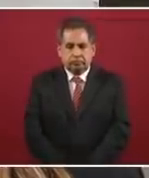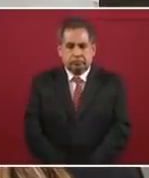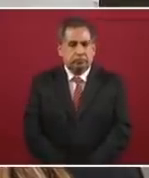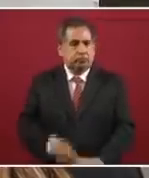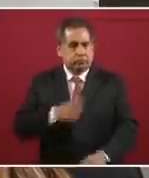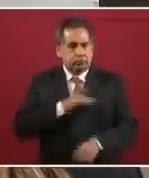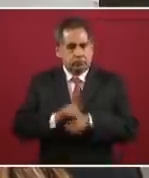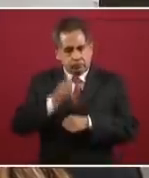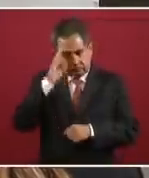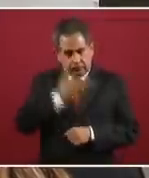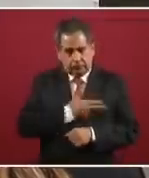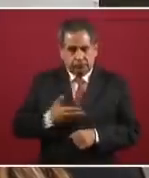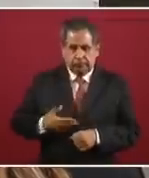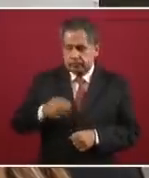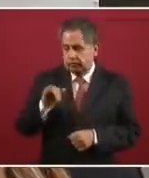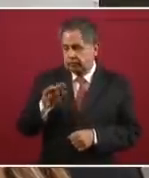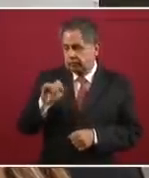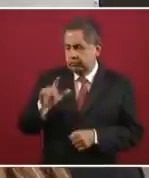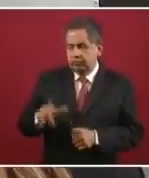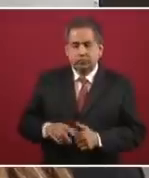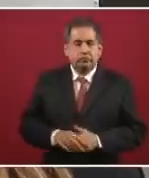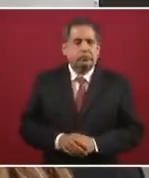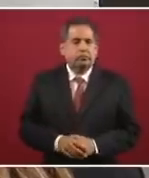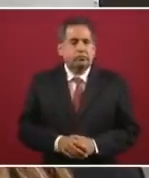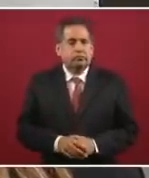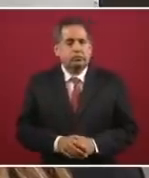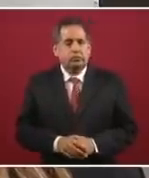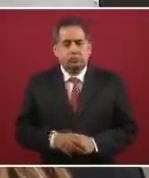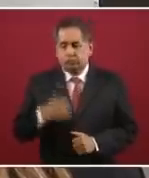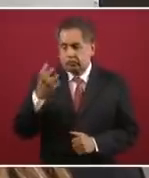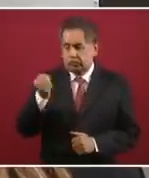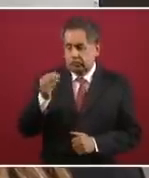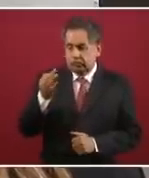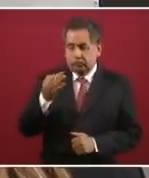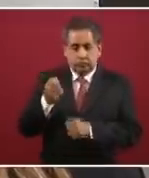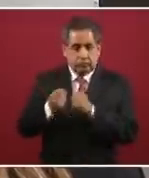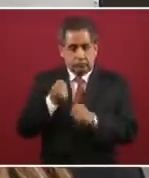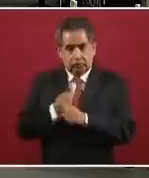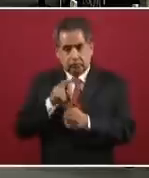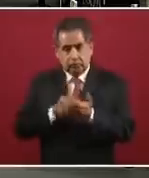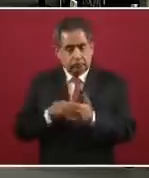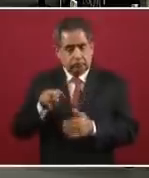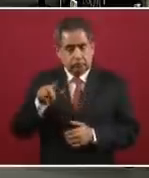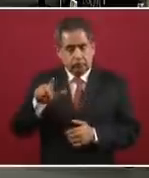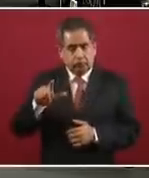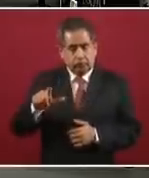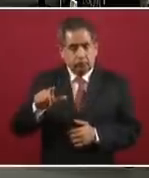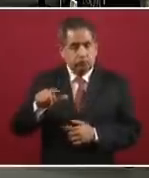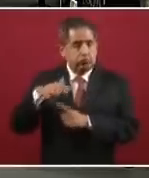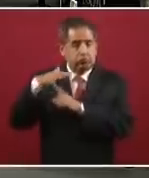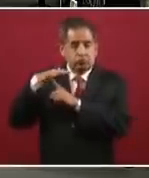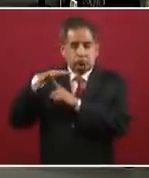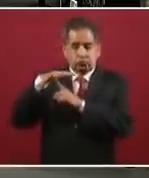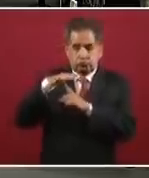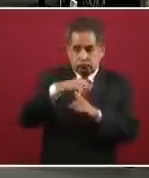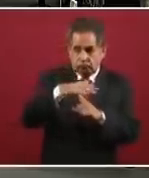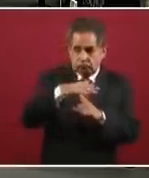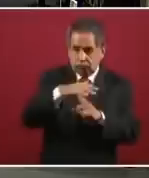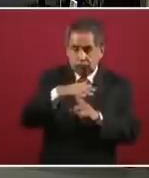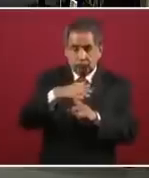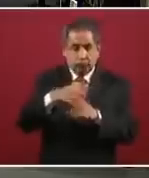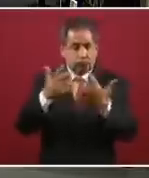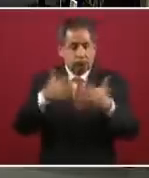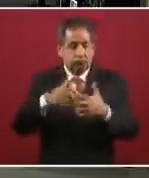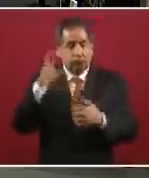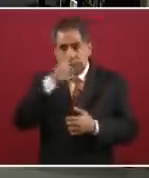Buenos días, señor presidente. Isabel Arvide. Señor, 9 de febrero de 2017, un helicóptero de